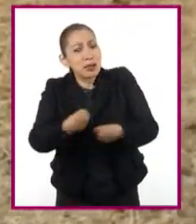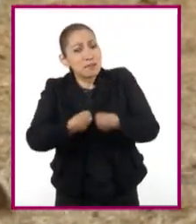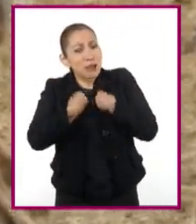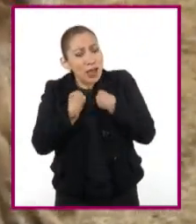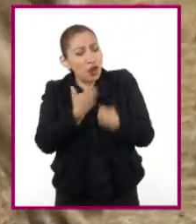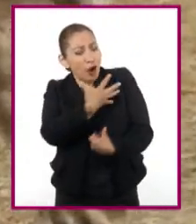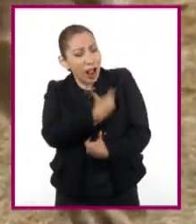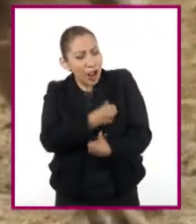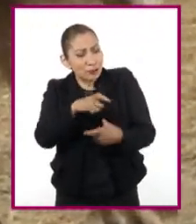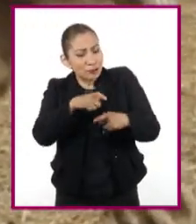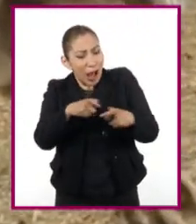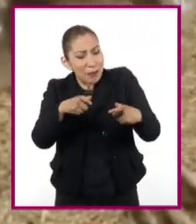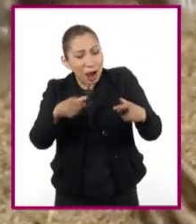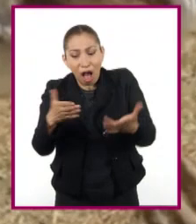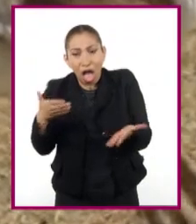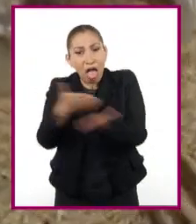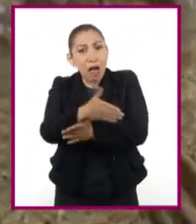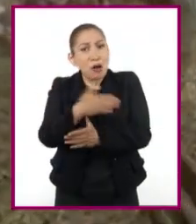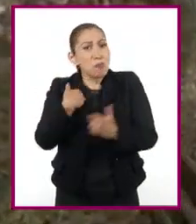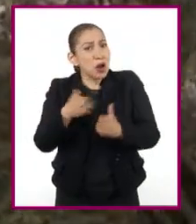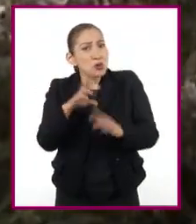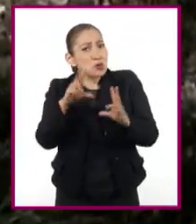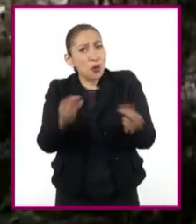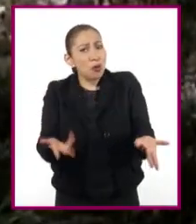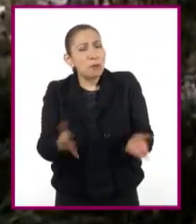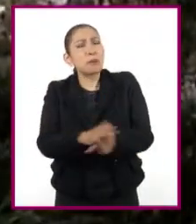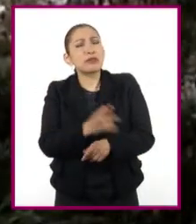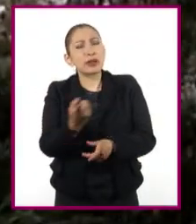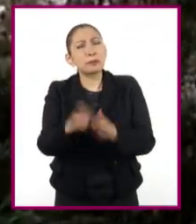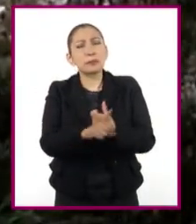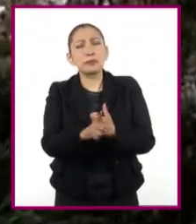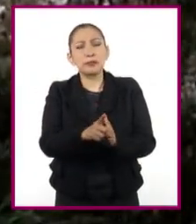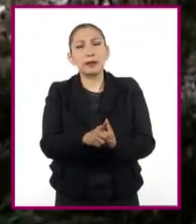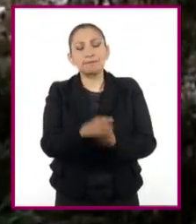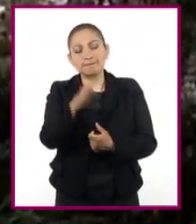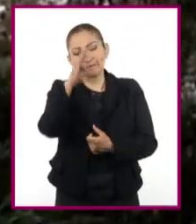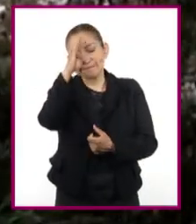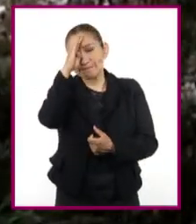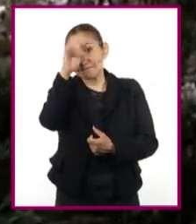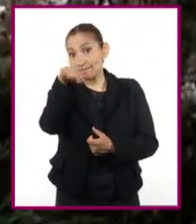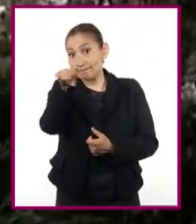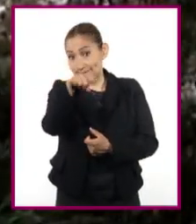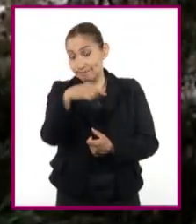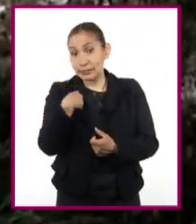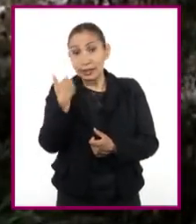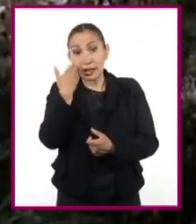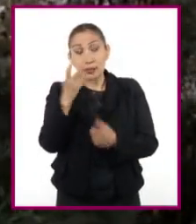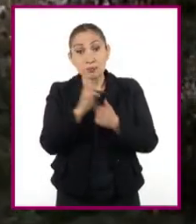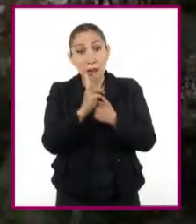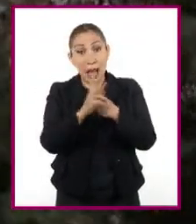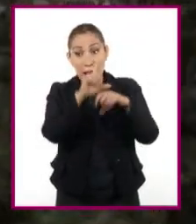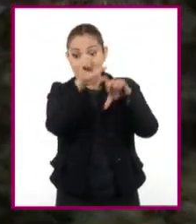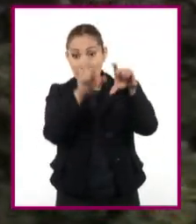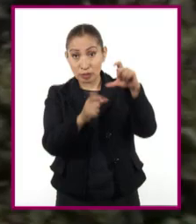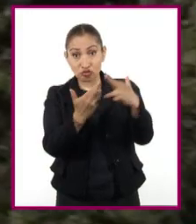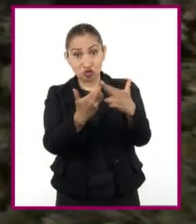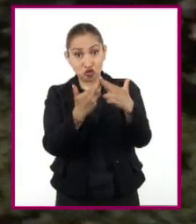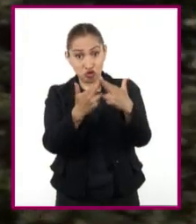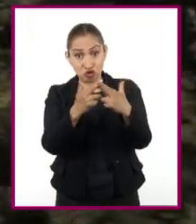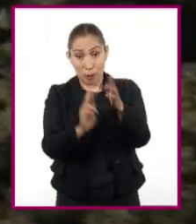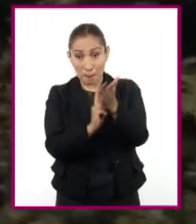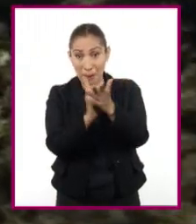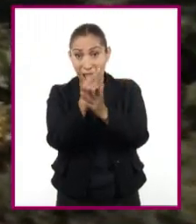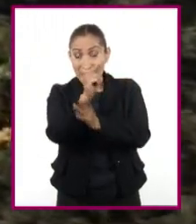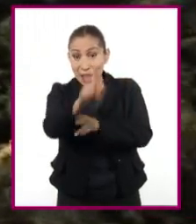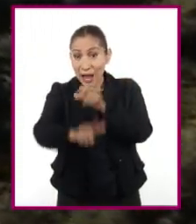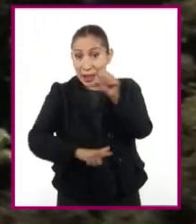viviendo y reproduciéndose sin la injerencia de los humanos? Debemos pensar si queremos un país rico en biodiversidad,